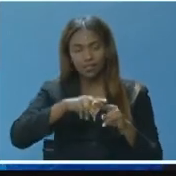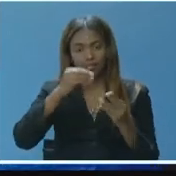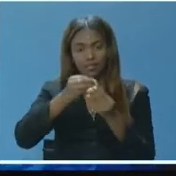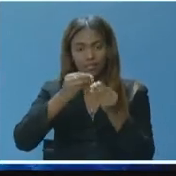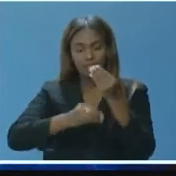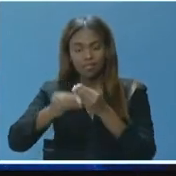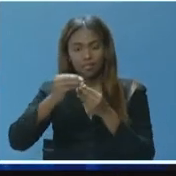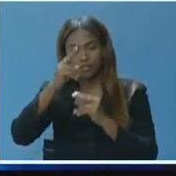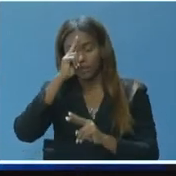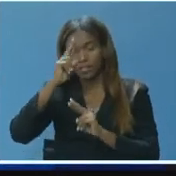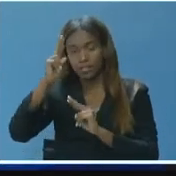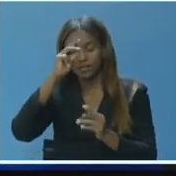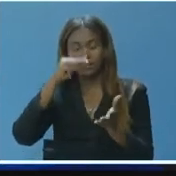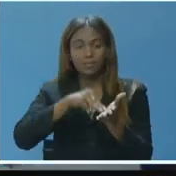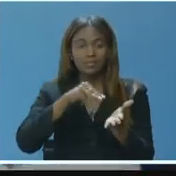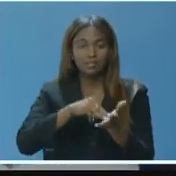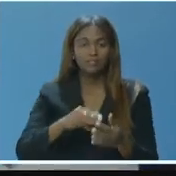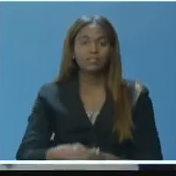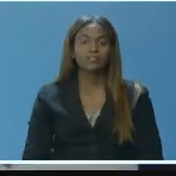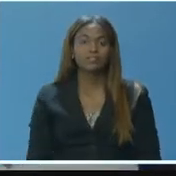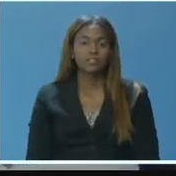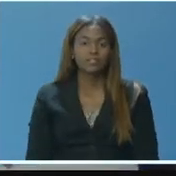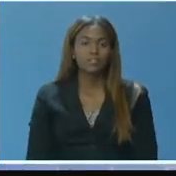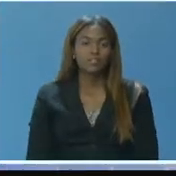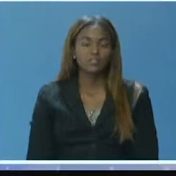y honorarios médicos.